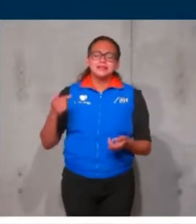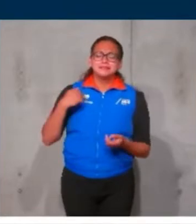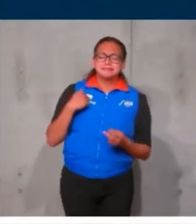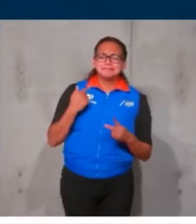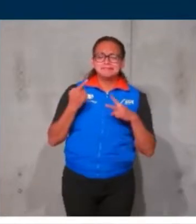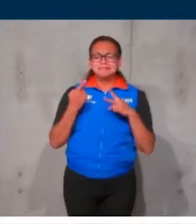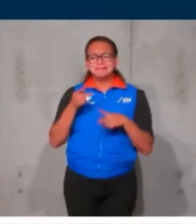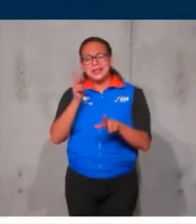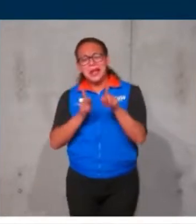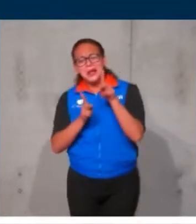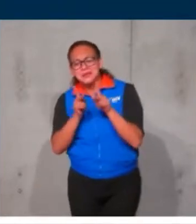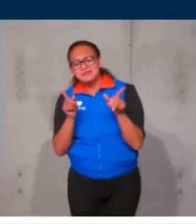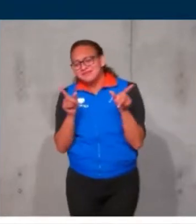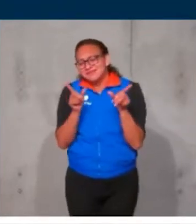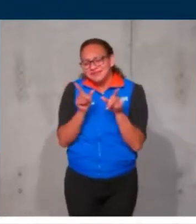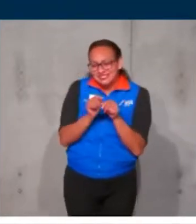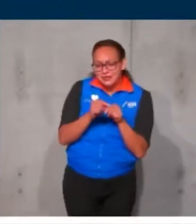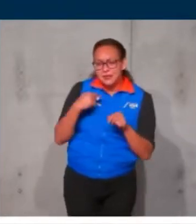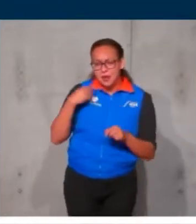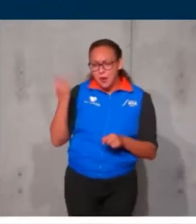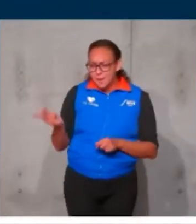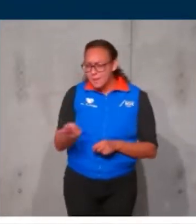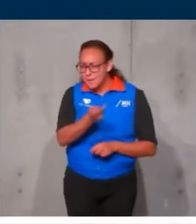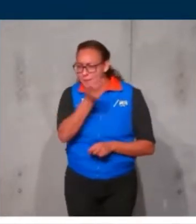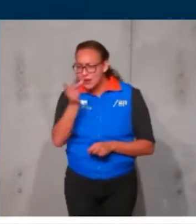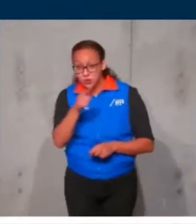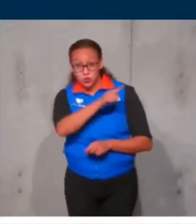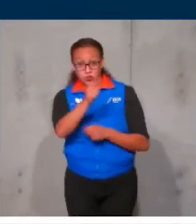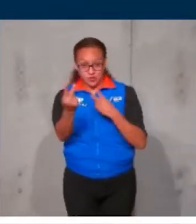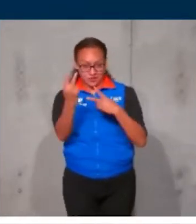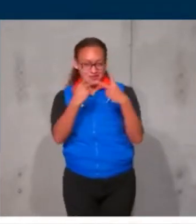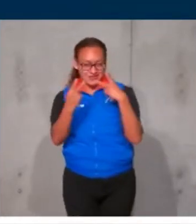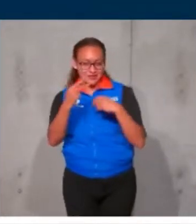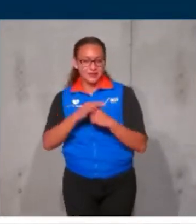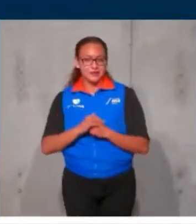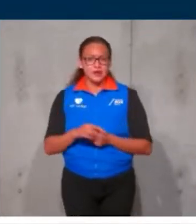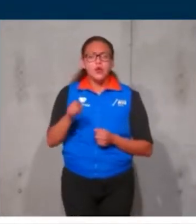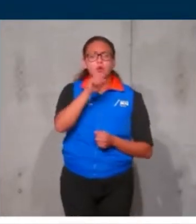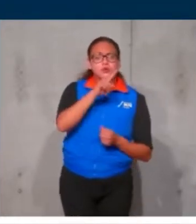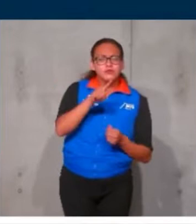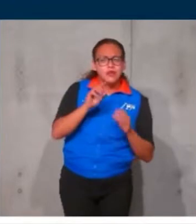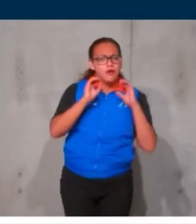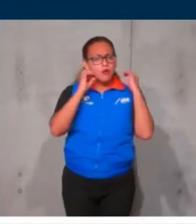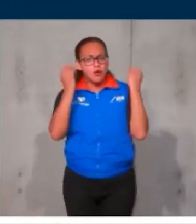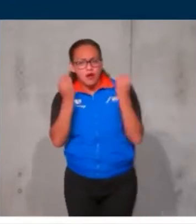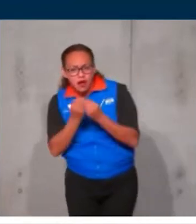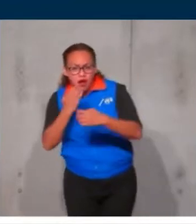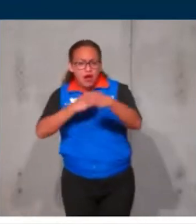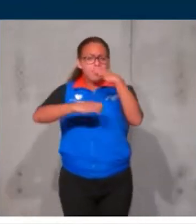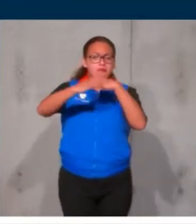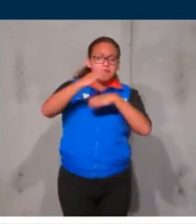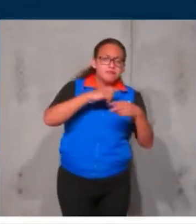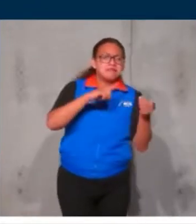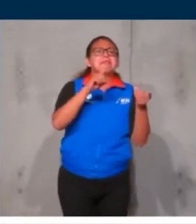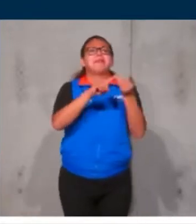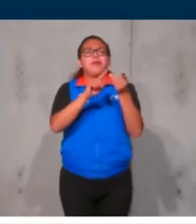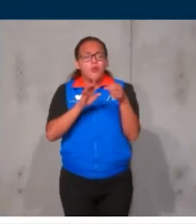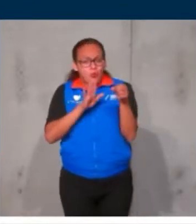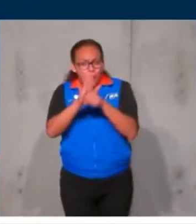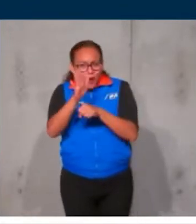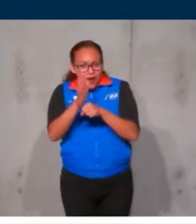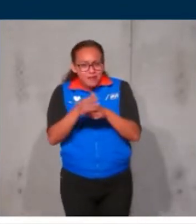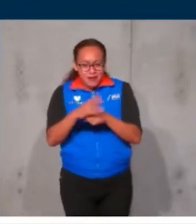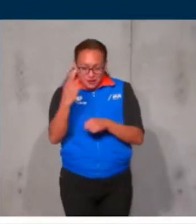Me gustaría platicar con ustedes o preguntarles de las personas que están presentes de qué organizaciones, en